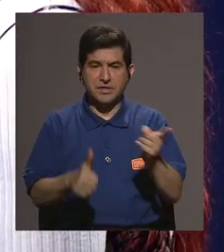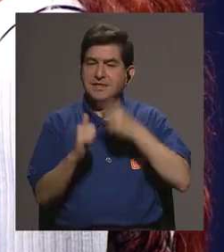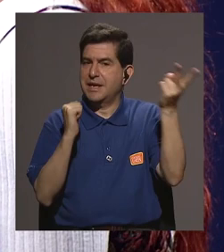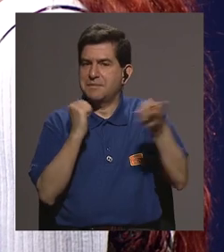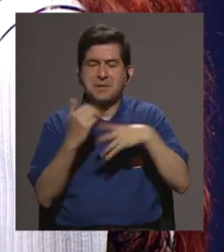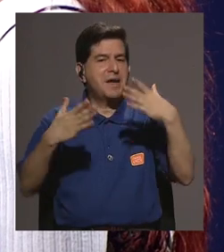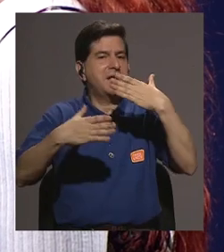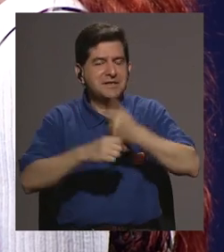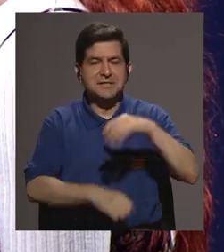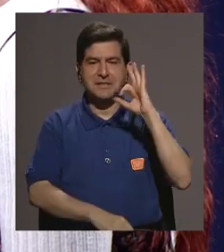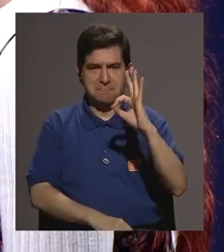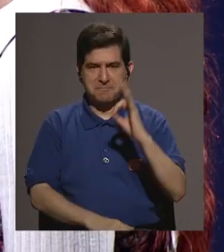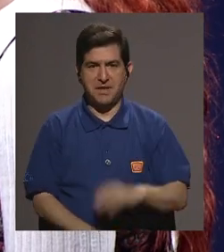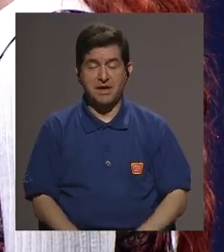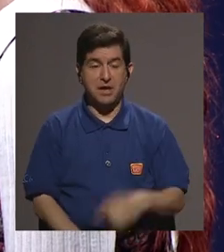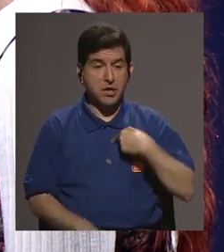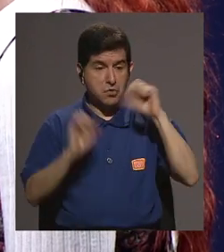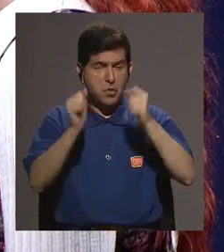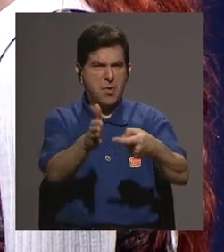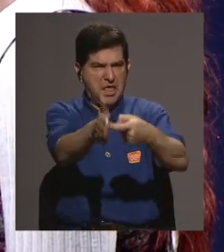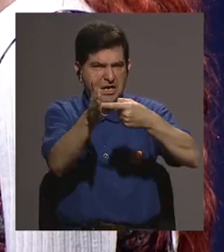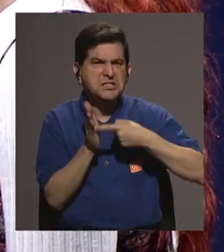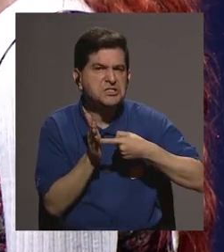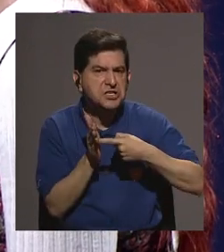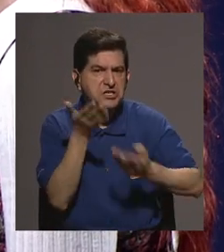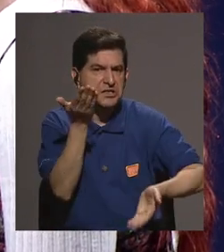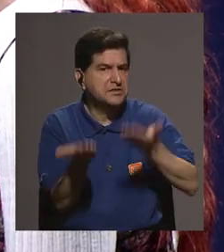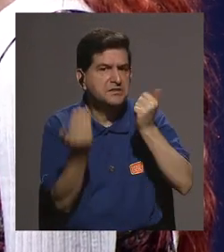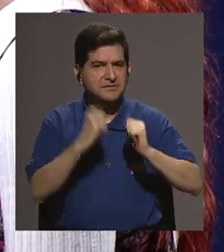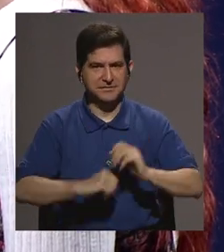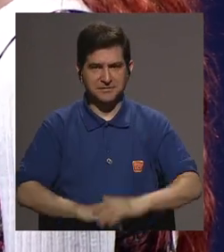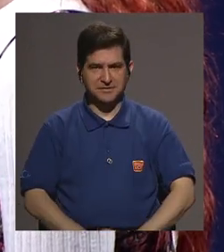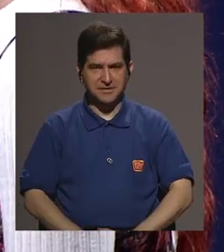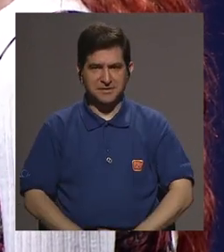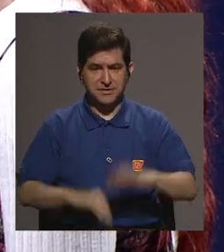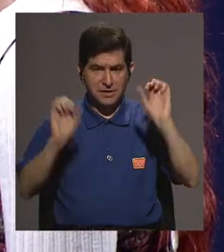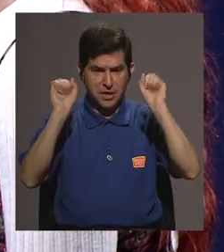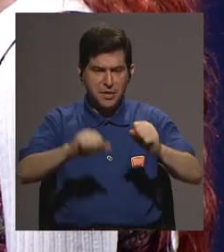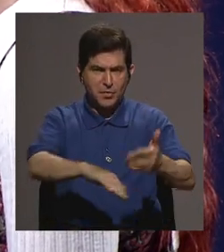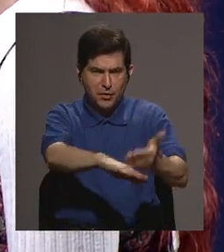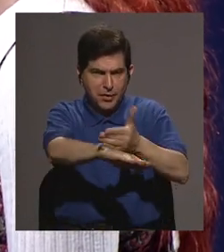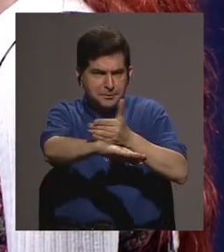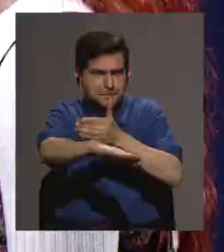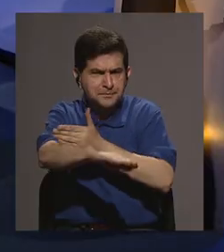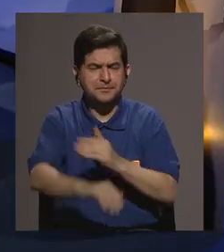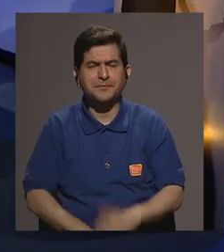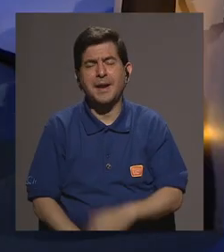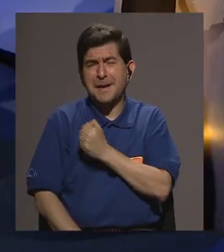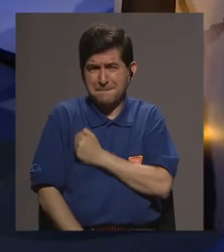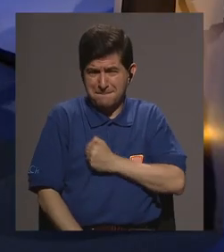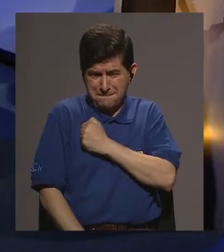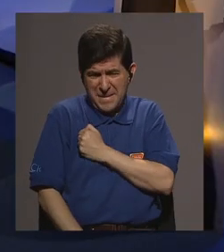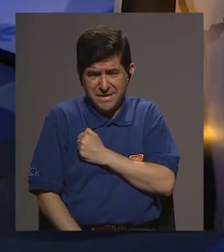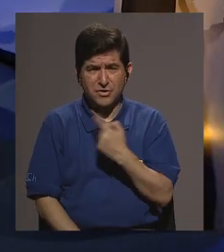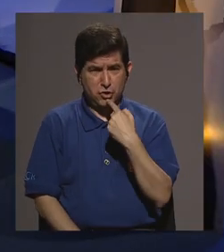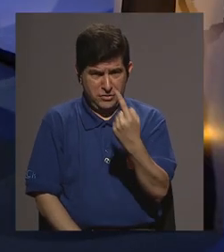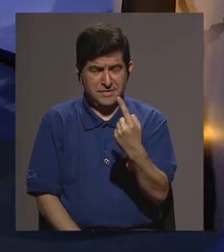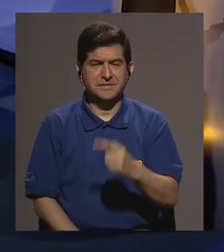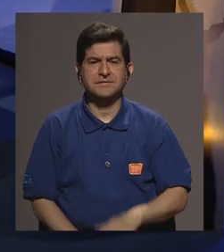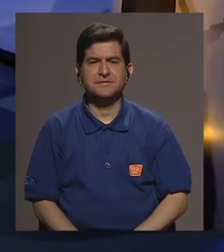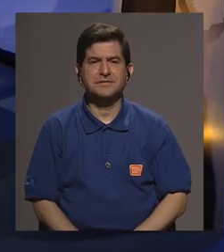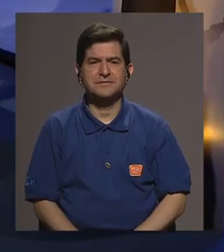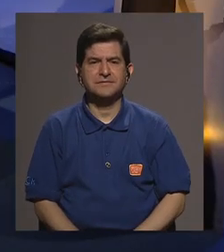actores que le hacen a la primera y que más de uno puede exigirles y lograr más ahora perdón